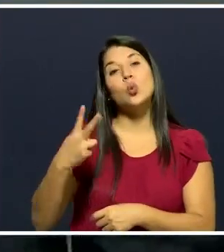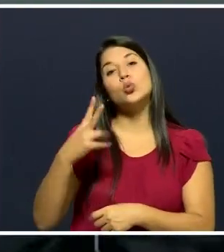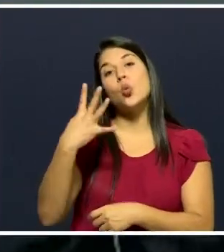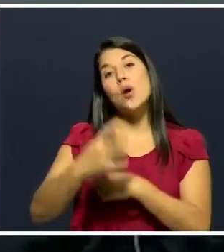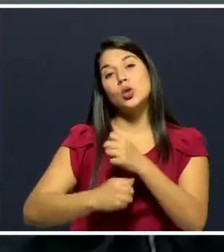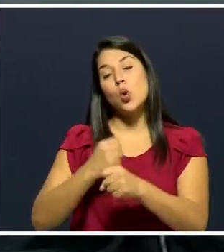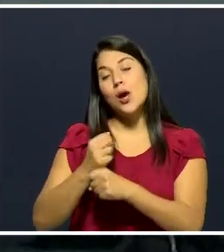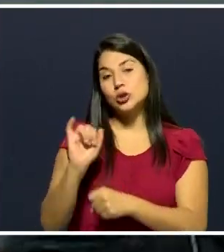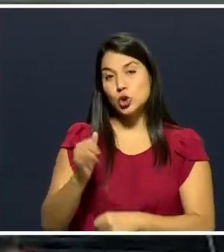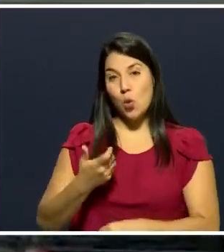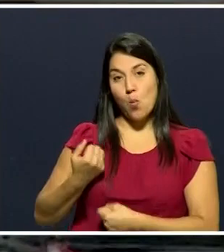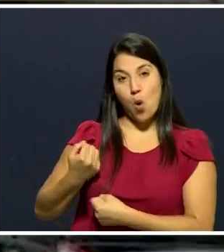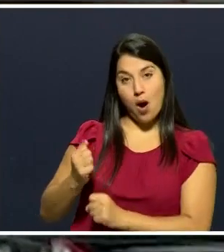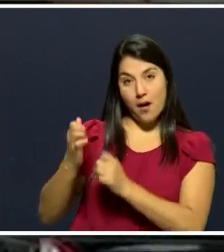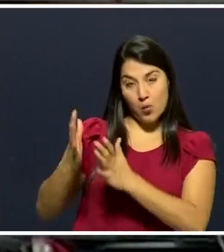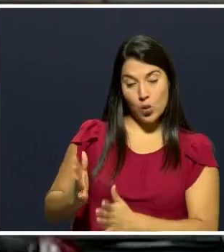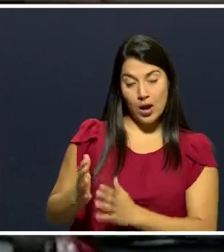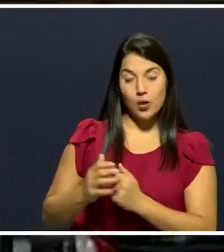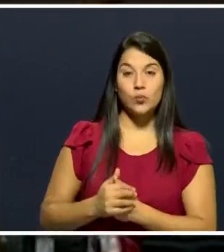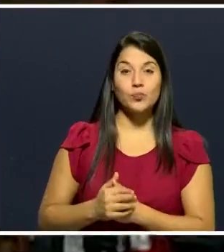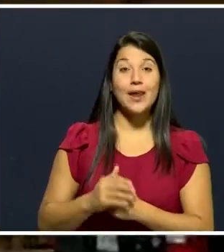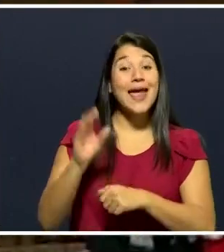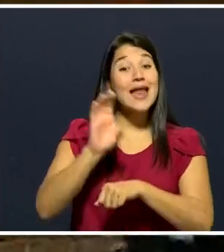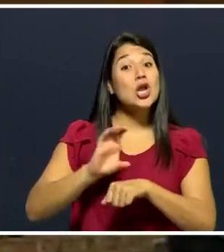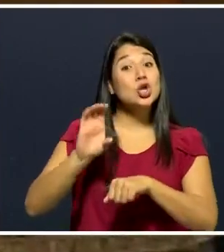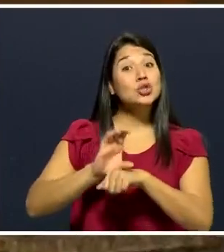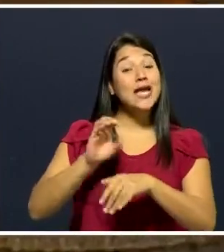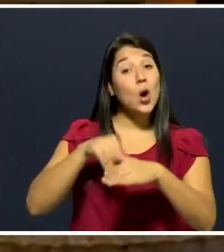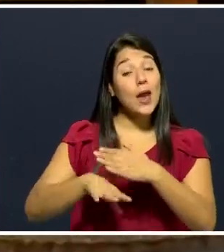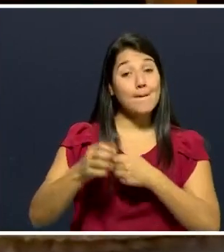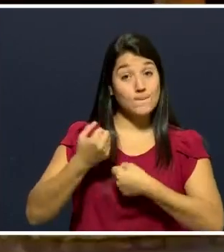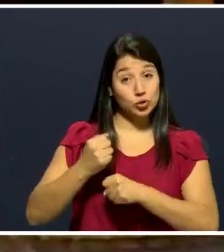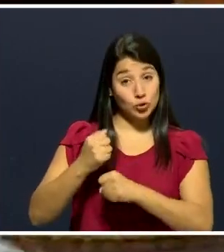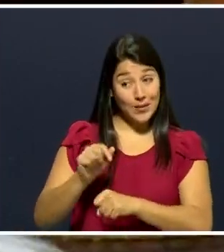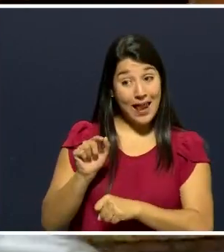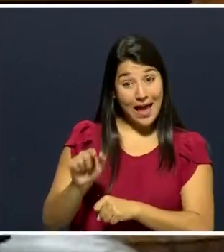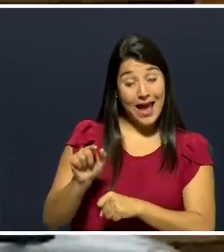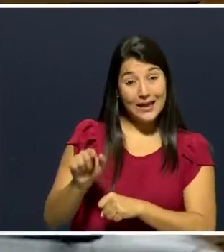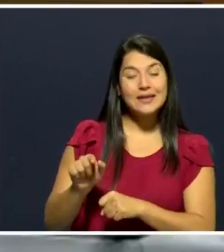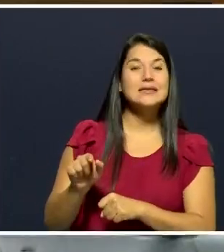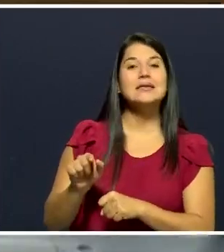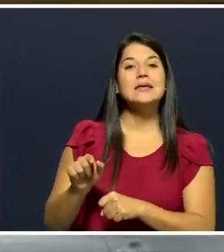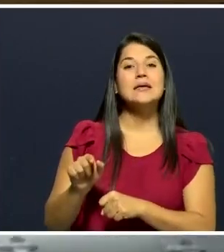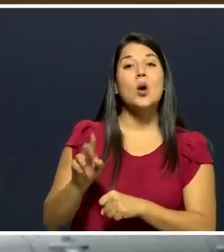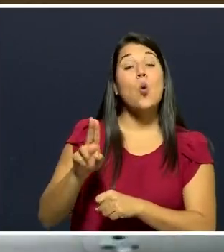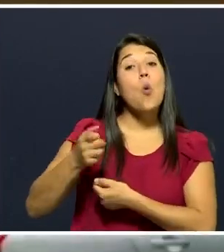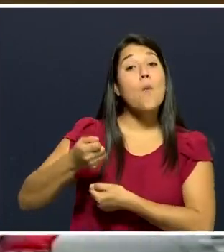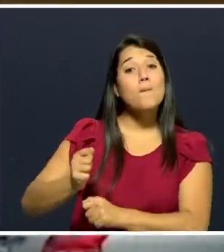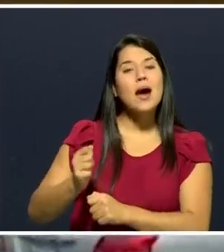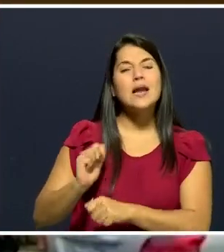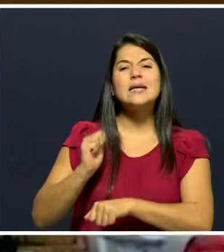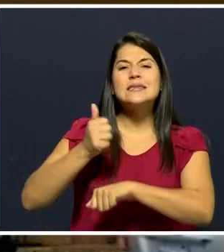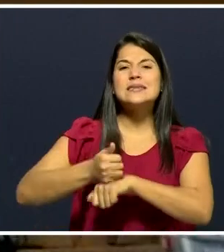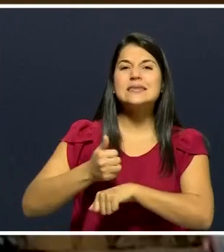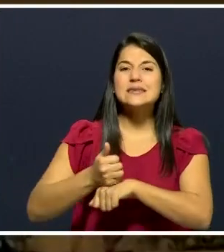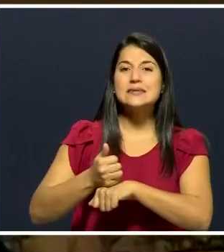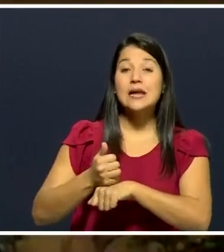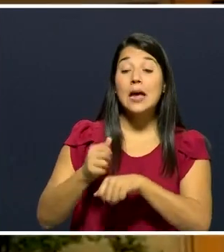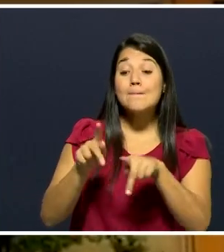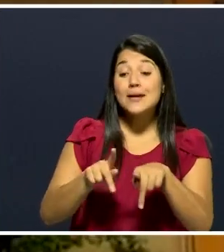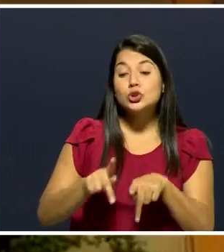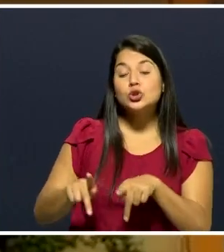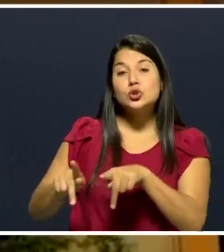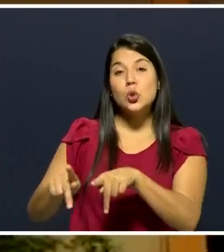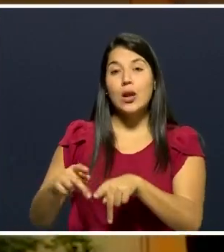nueva etapa en este gobierno local. El Consejo Municipal de este cantón quedó conformado por miembros